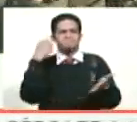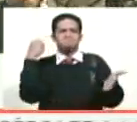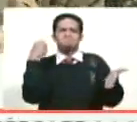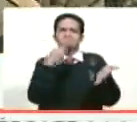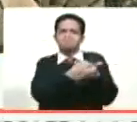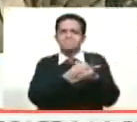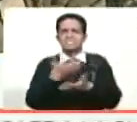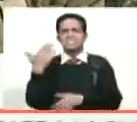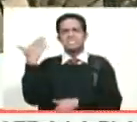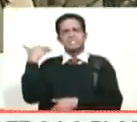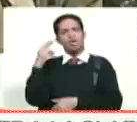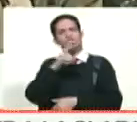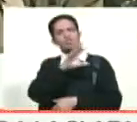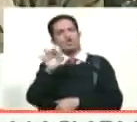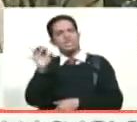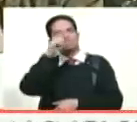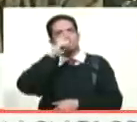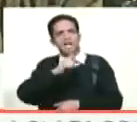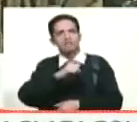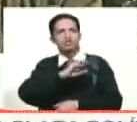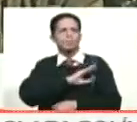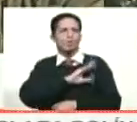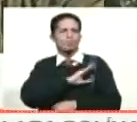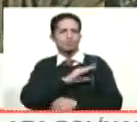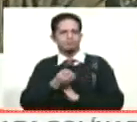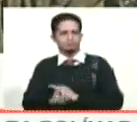200 años de república.